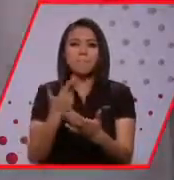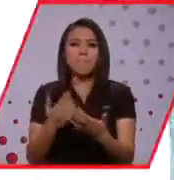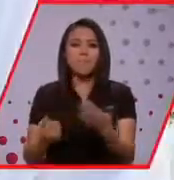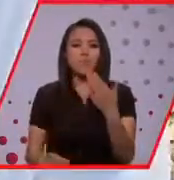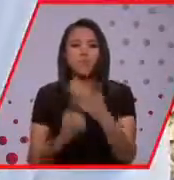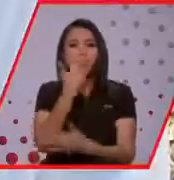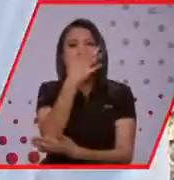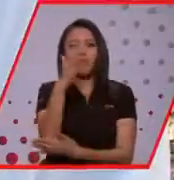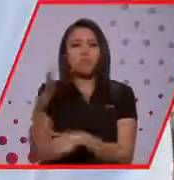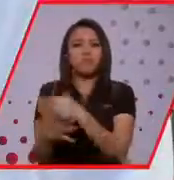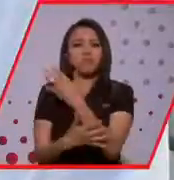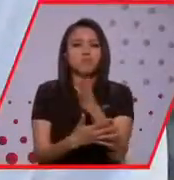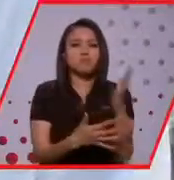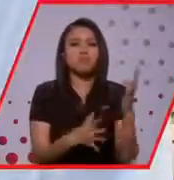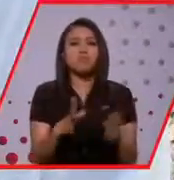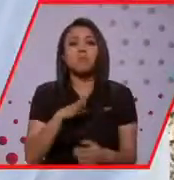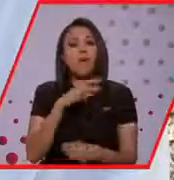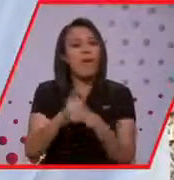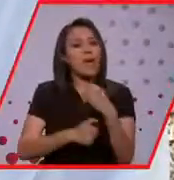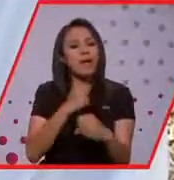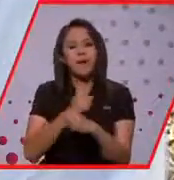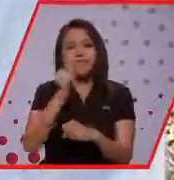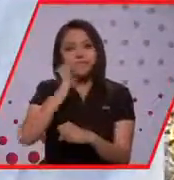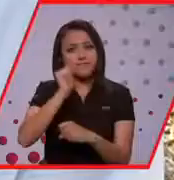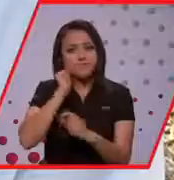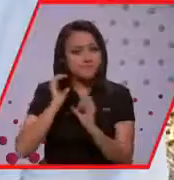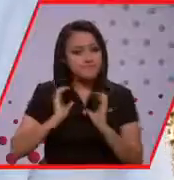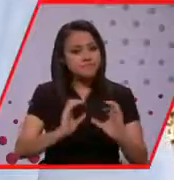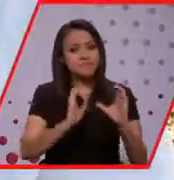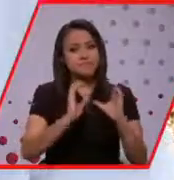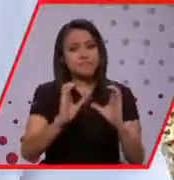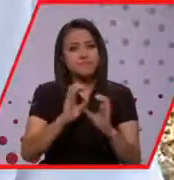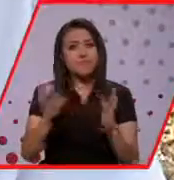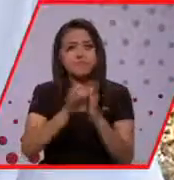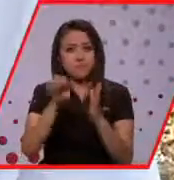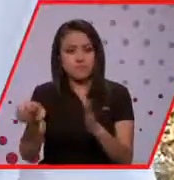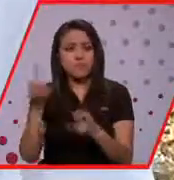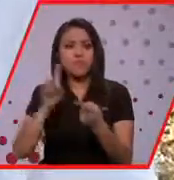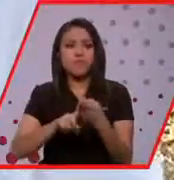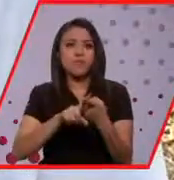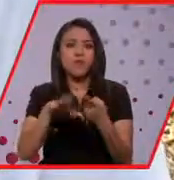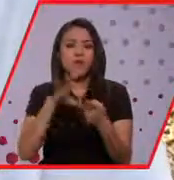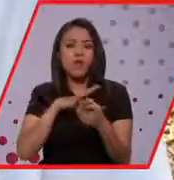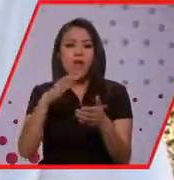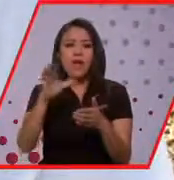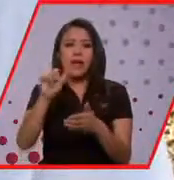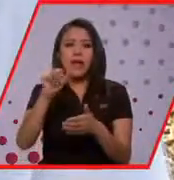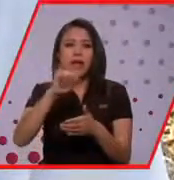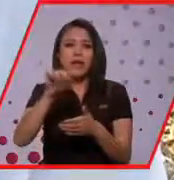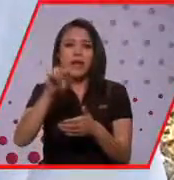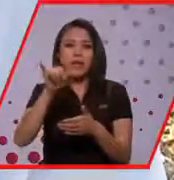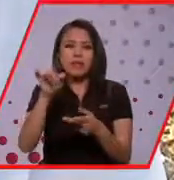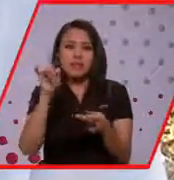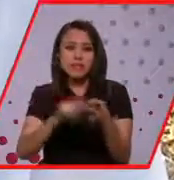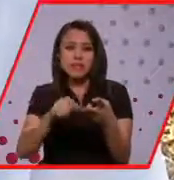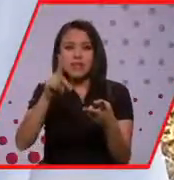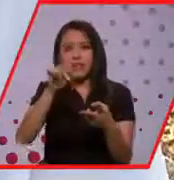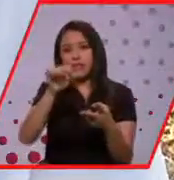bosque. Se tienen que hacer labores año con año, como por ejemplo, hacer los cajetes, deshiervar,